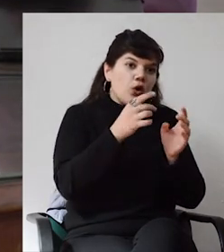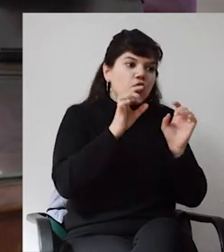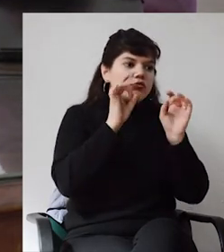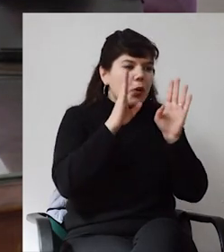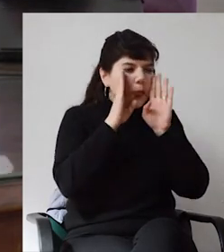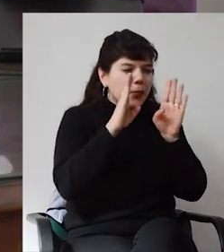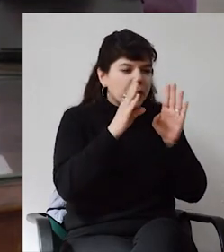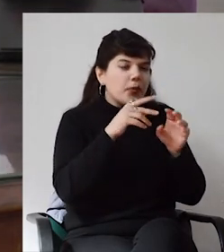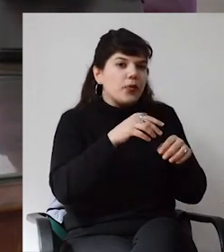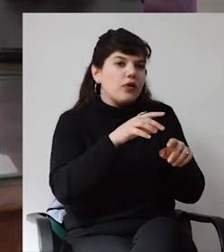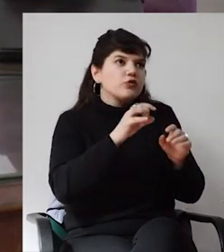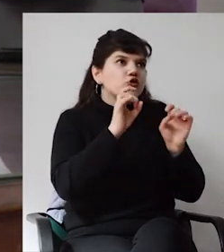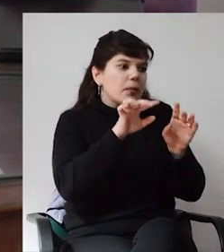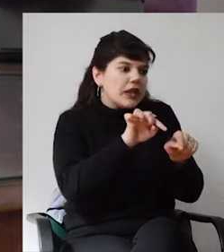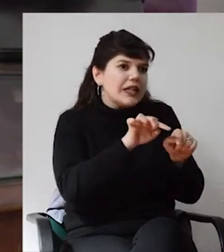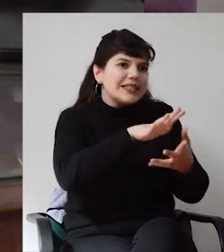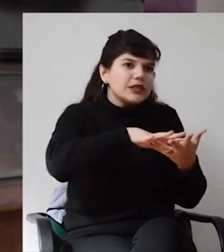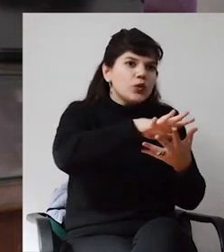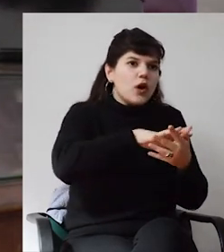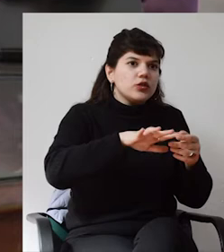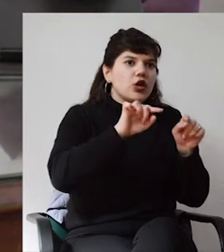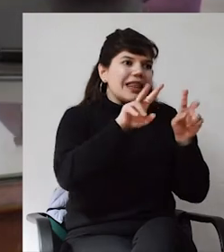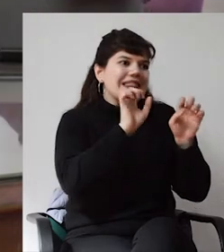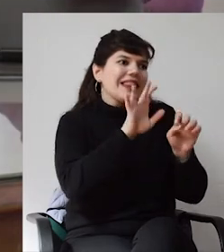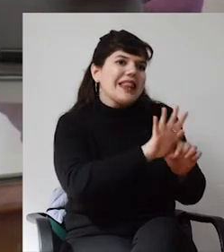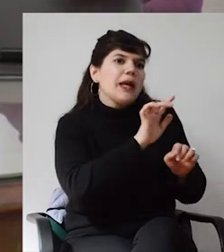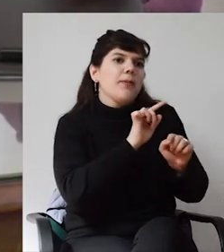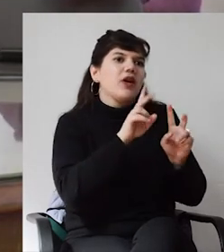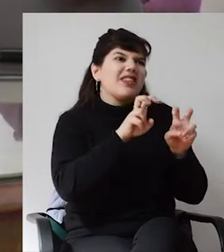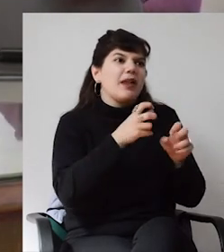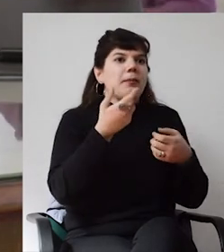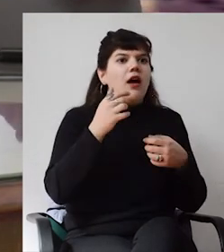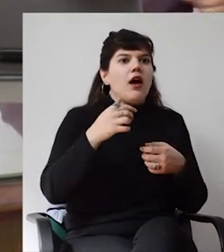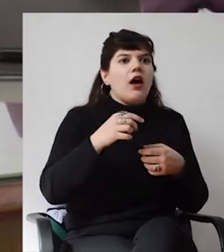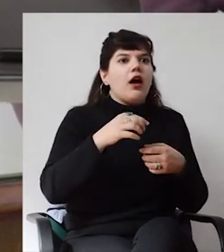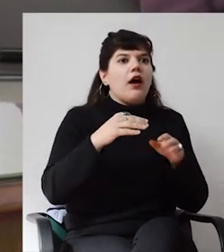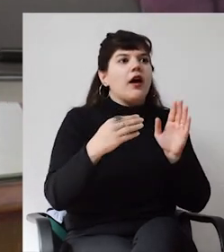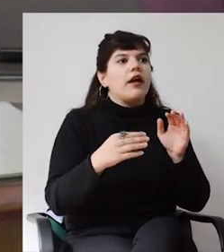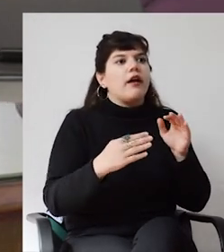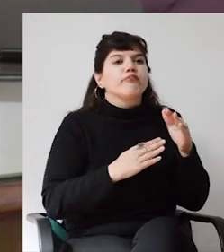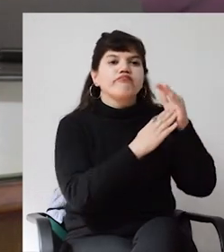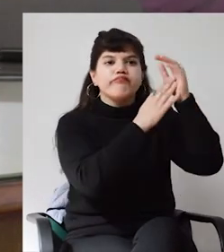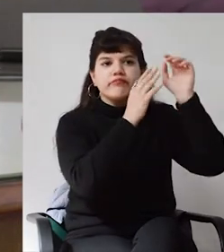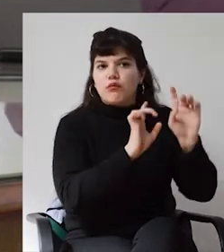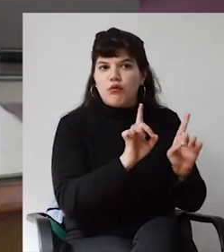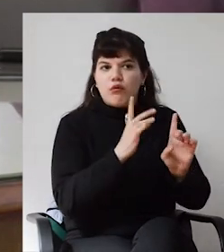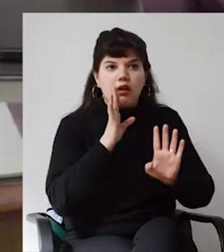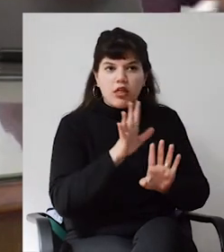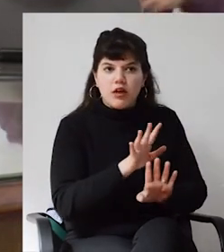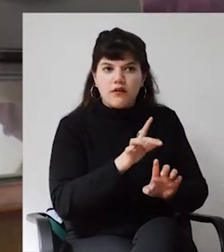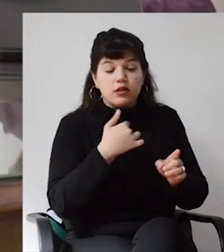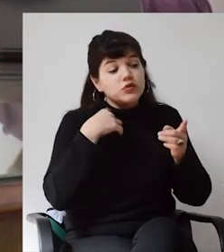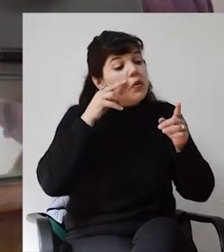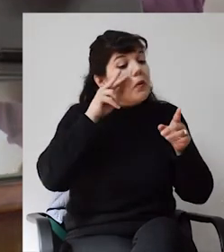un aspecto estructural escalafonario, es decir, de estructura de cargos, sino